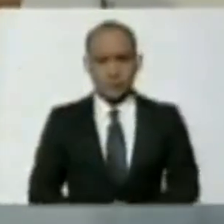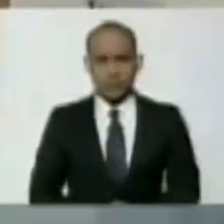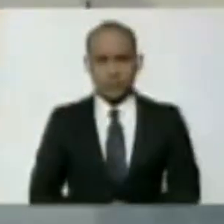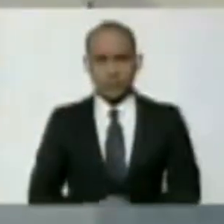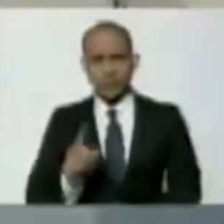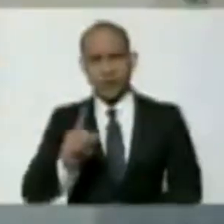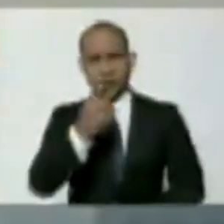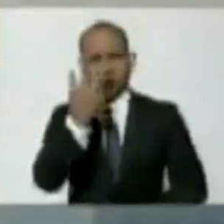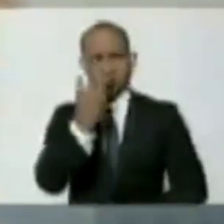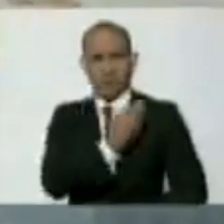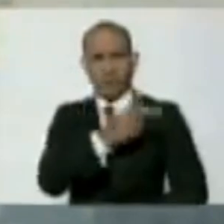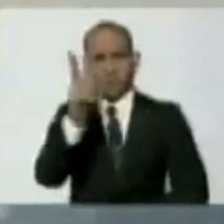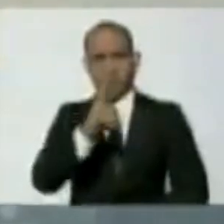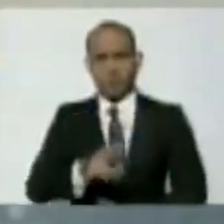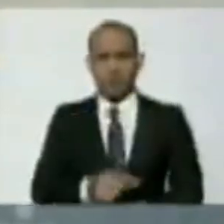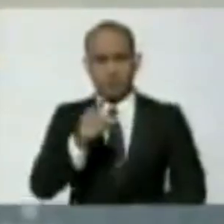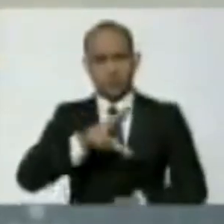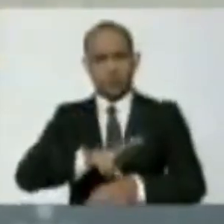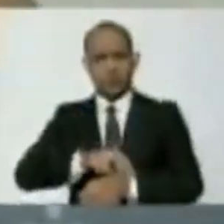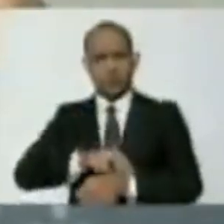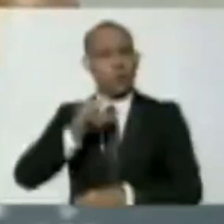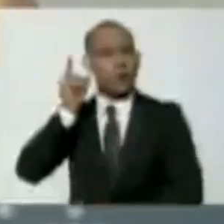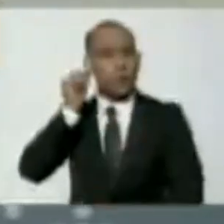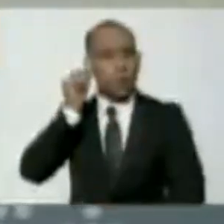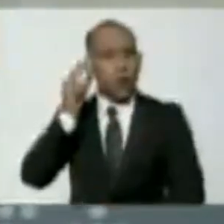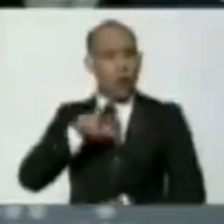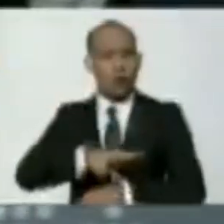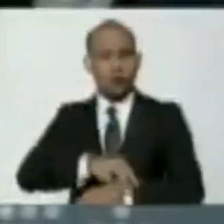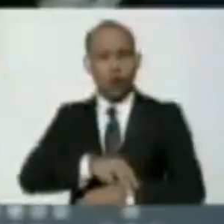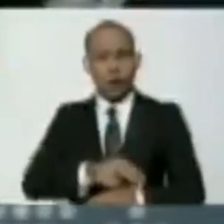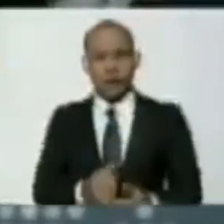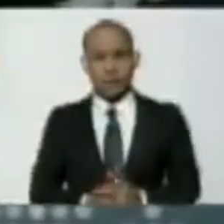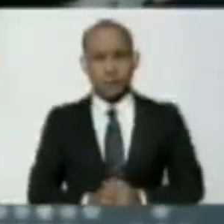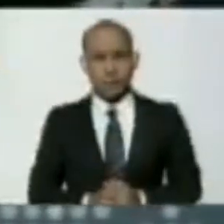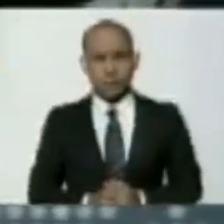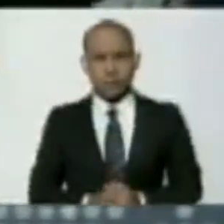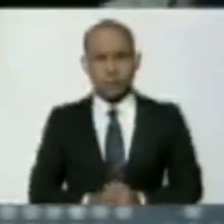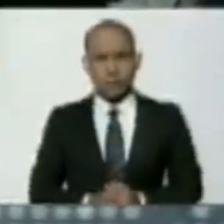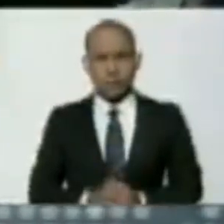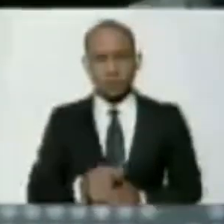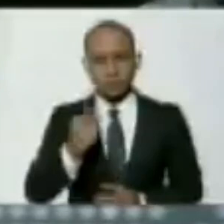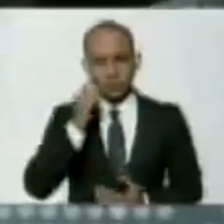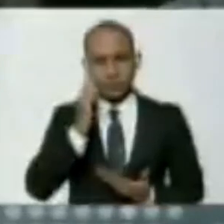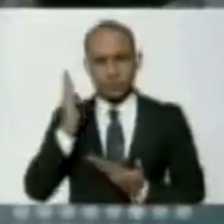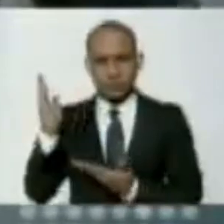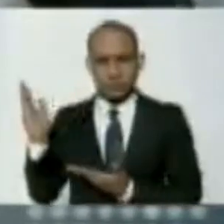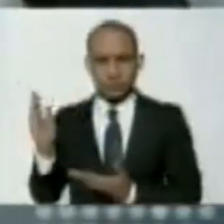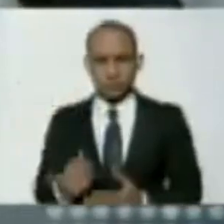La primera vacunada en Venezuela fue una doctora, una médica, la doctora Glendis Amelia Rivero,